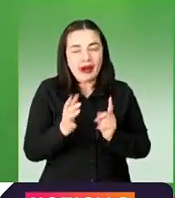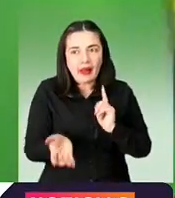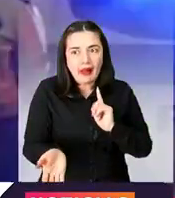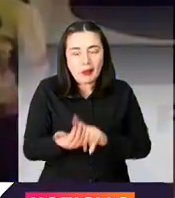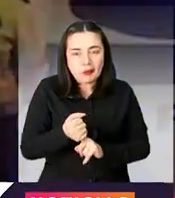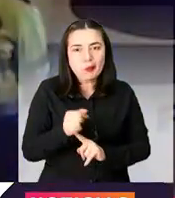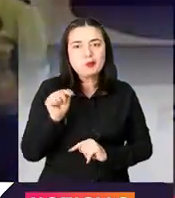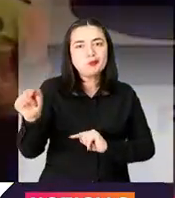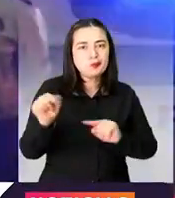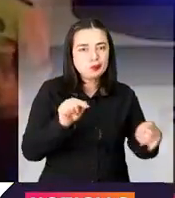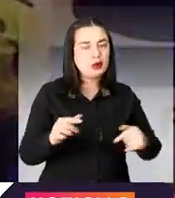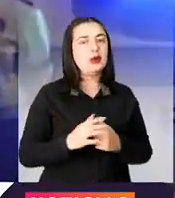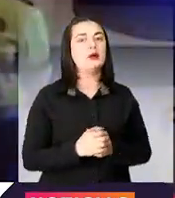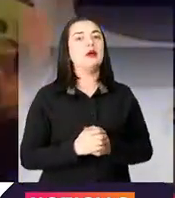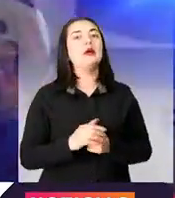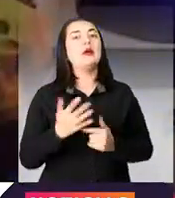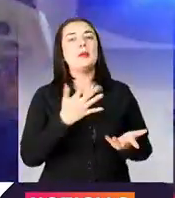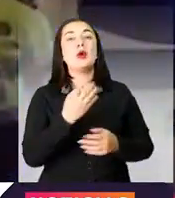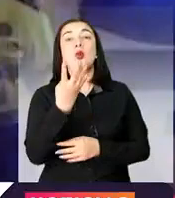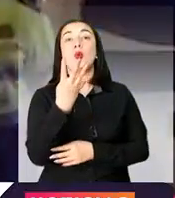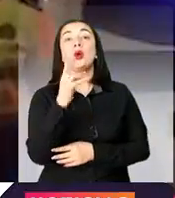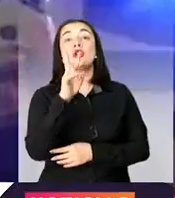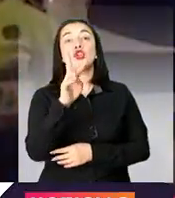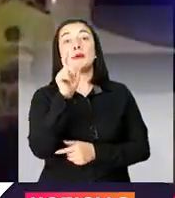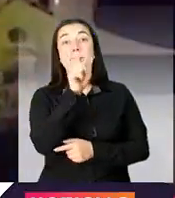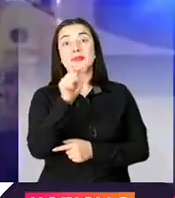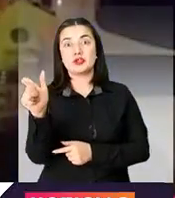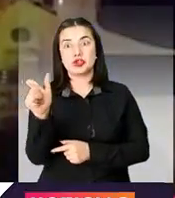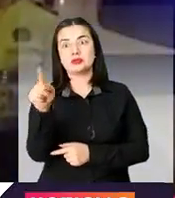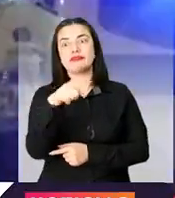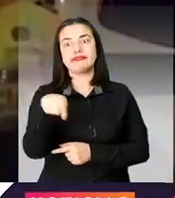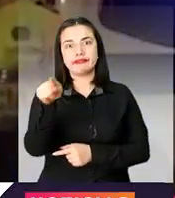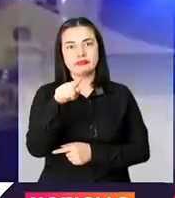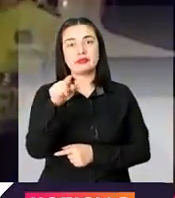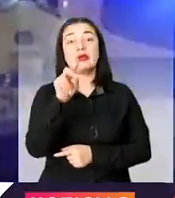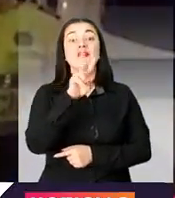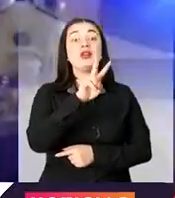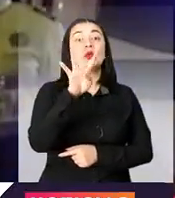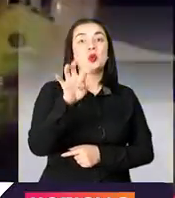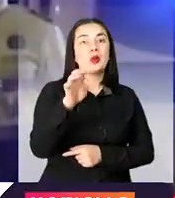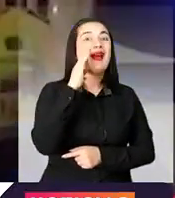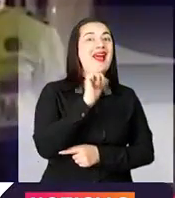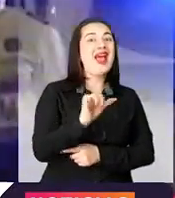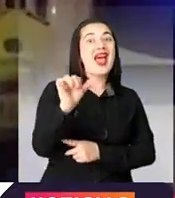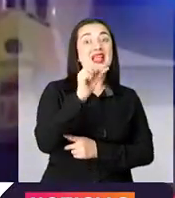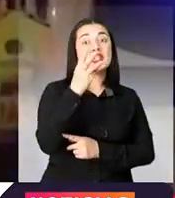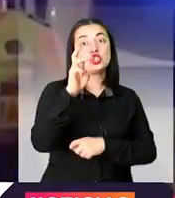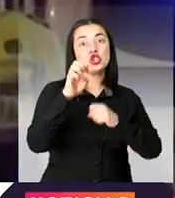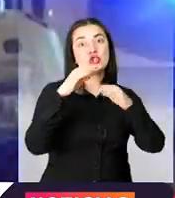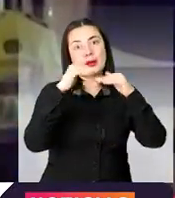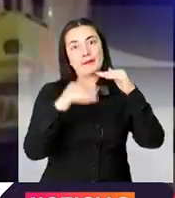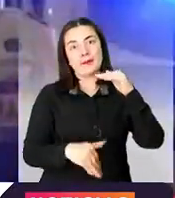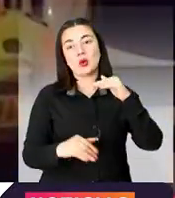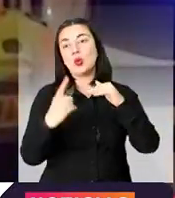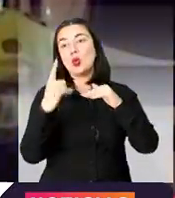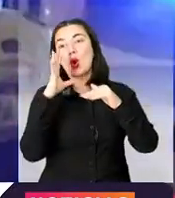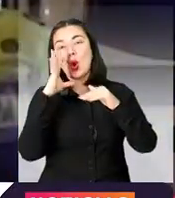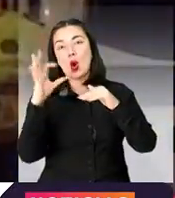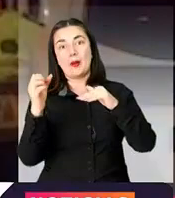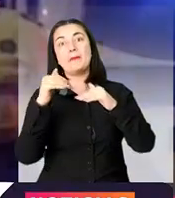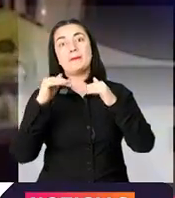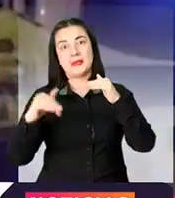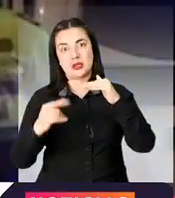ese sitio. Hay alrededor de 42 personas, 29 mujeres que son menores de edad, un hombre también menor de